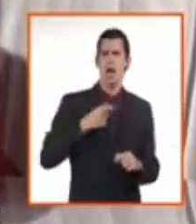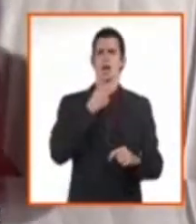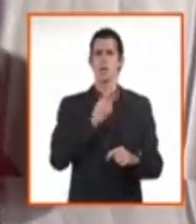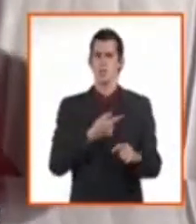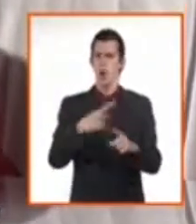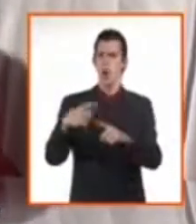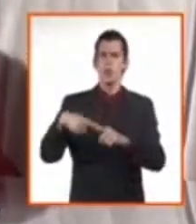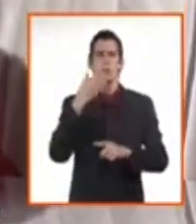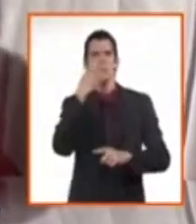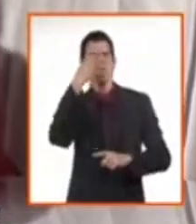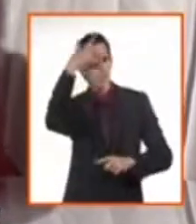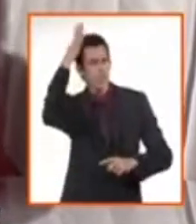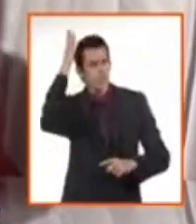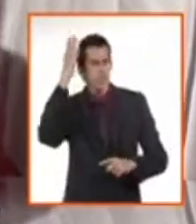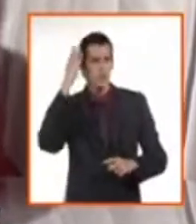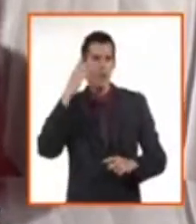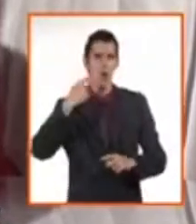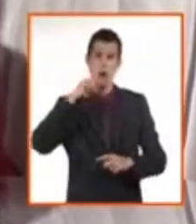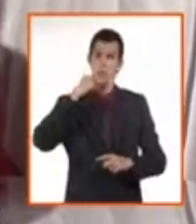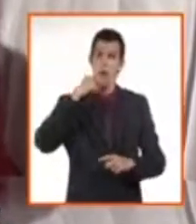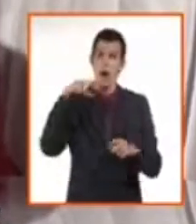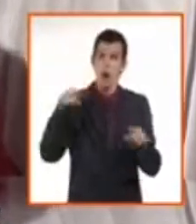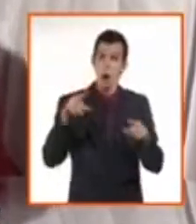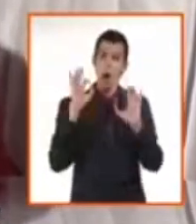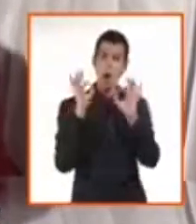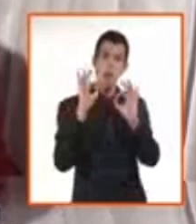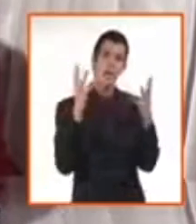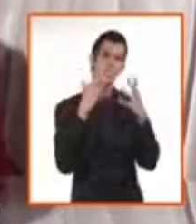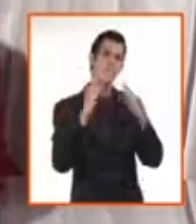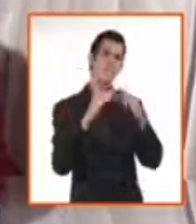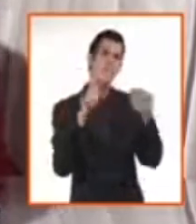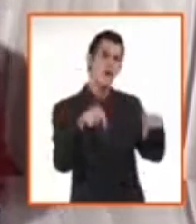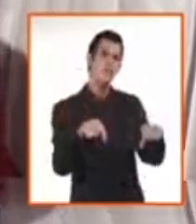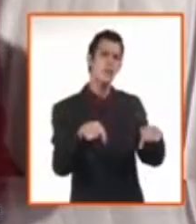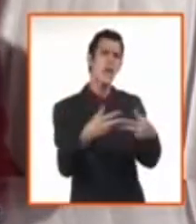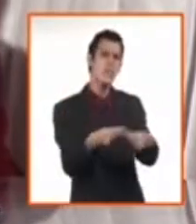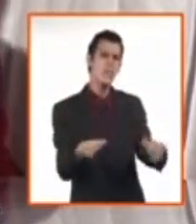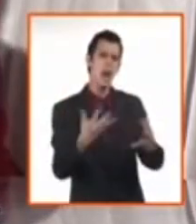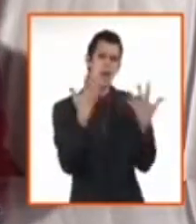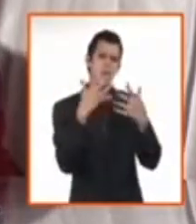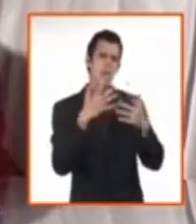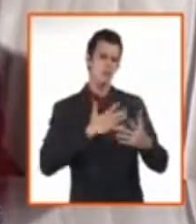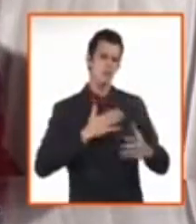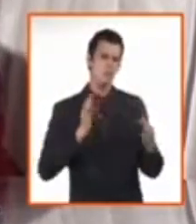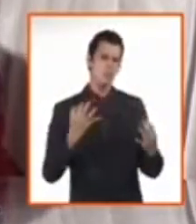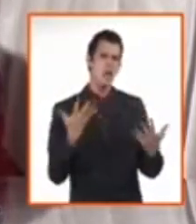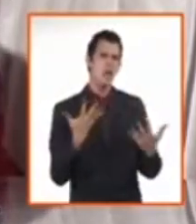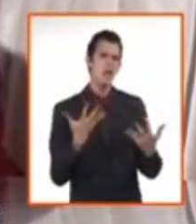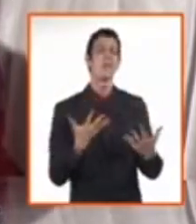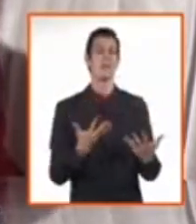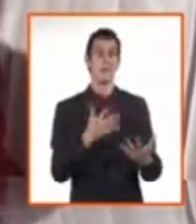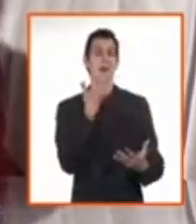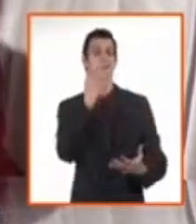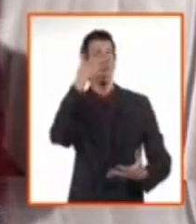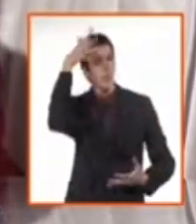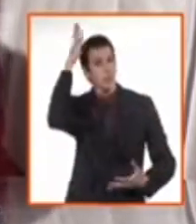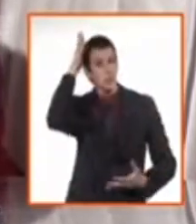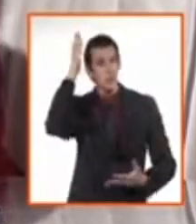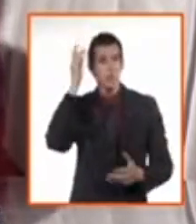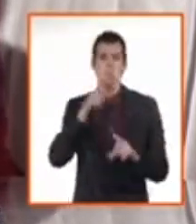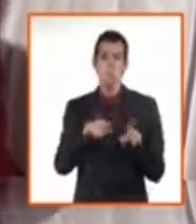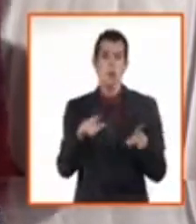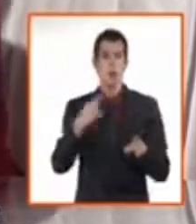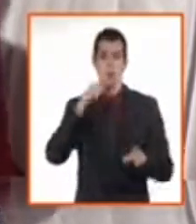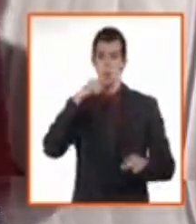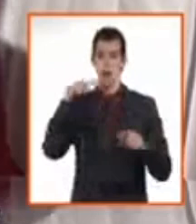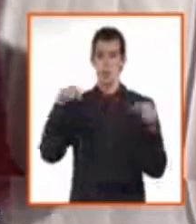multiculturalidad está conformado yo veía la cumbre de los pueblos a través de los vídeos que mandaba manolo de los